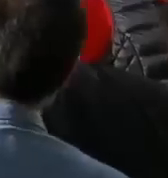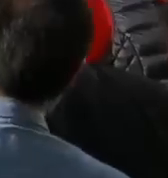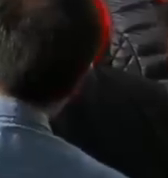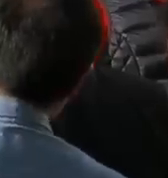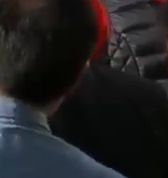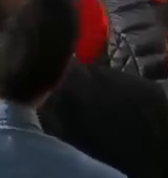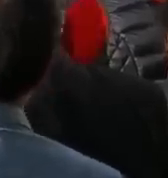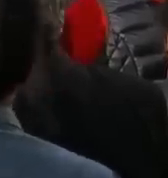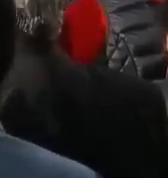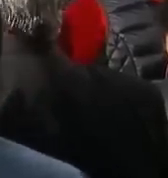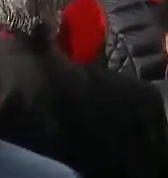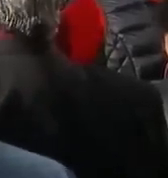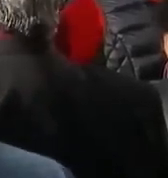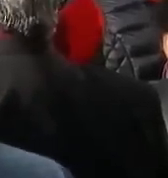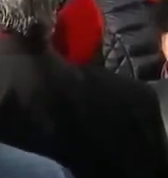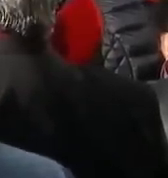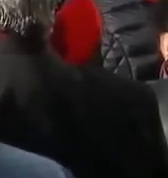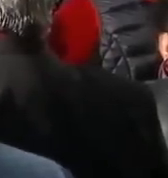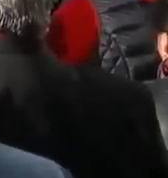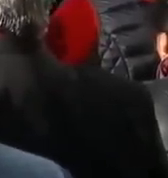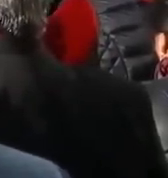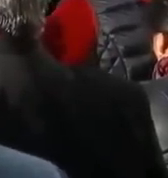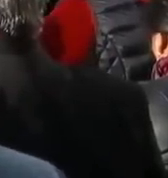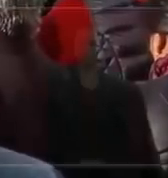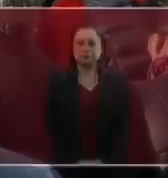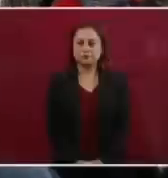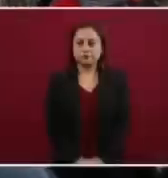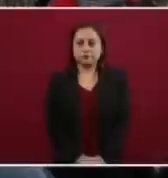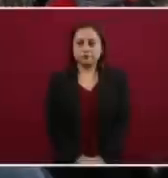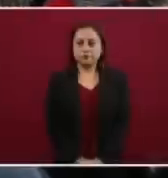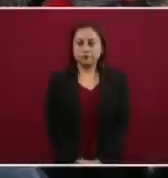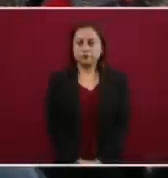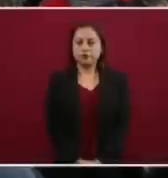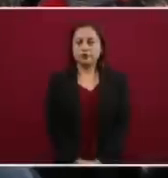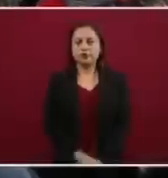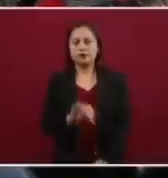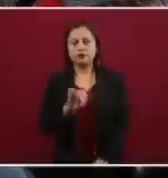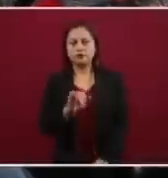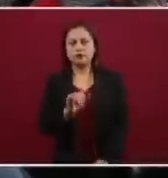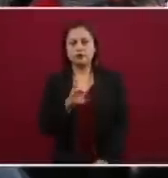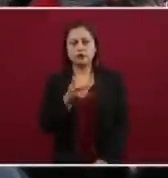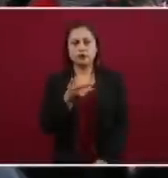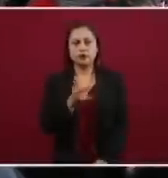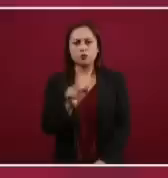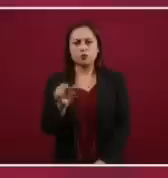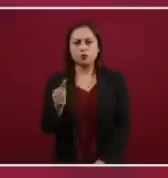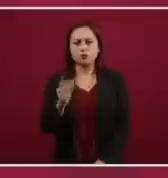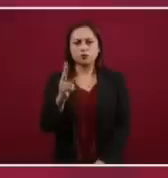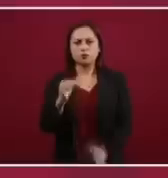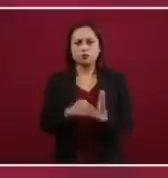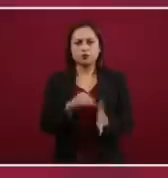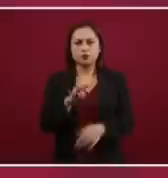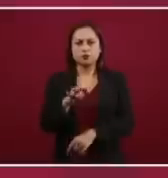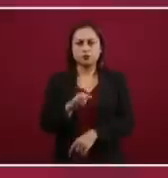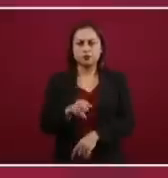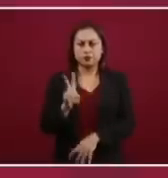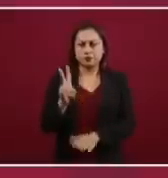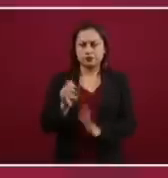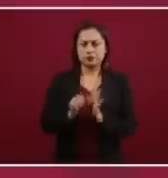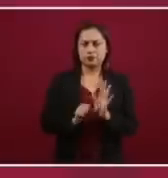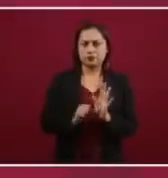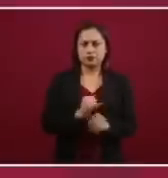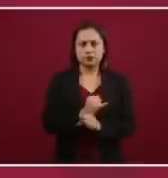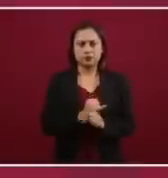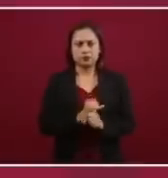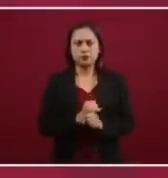Esto ¿cómo implica, julio, agosto? ¿Qué es de, eso? Sí, de julio a agosto de 2019. ¿Dos meses? Sí, sí. ¿De medición?